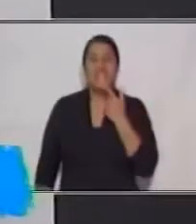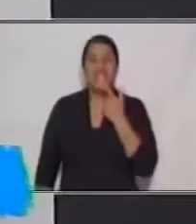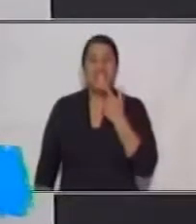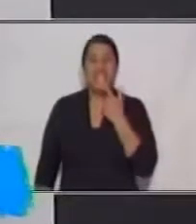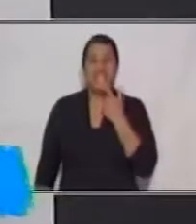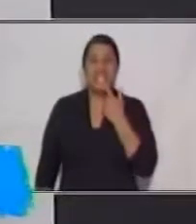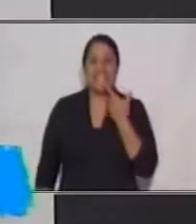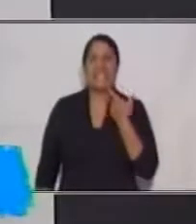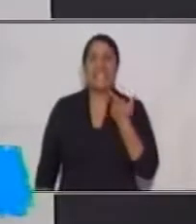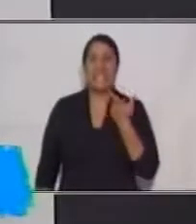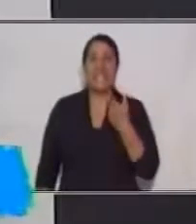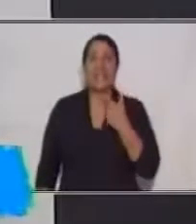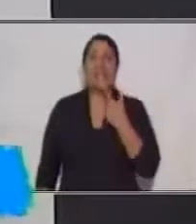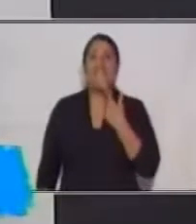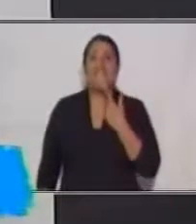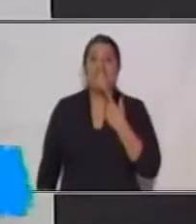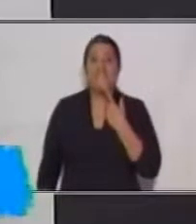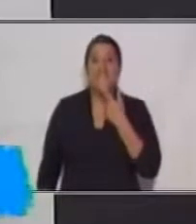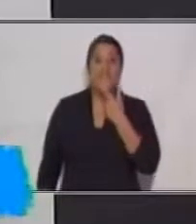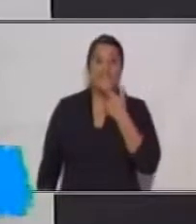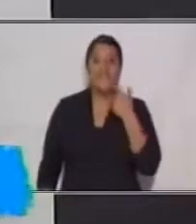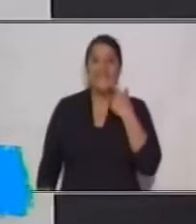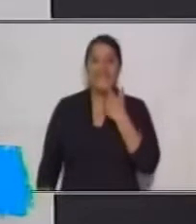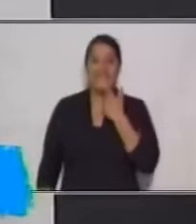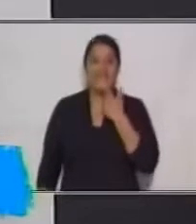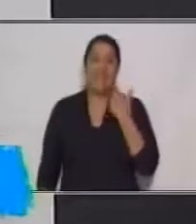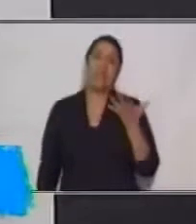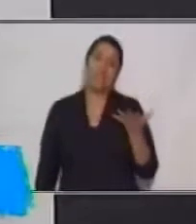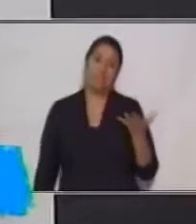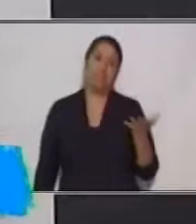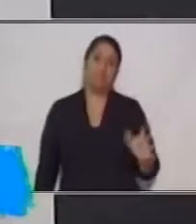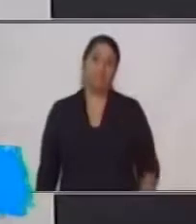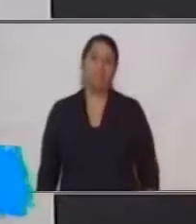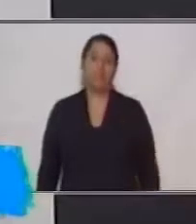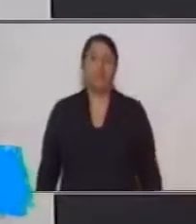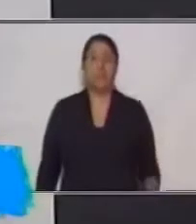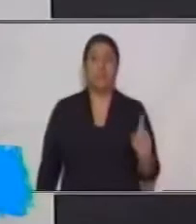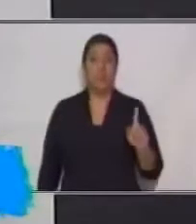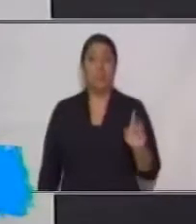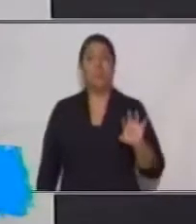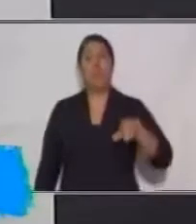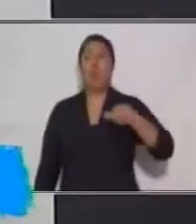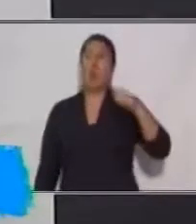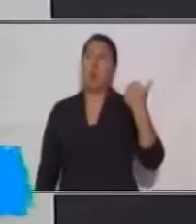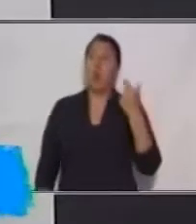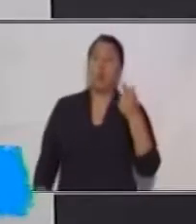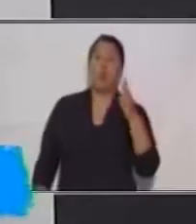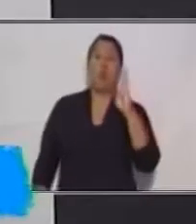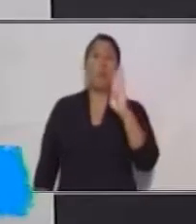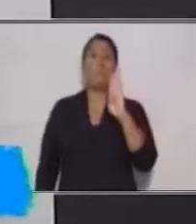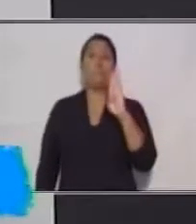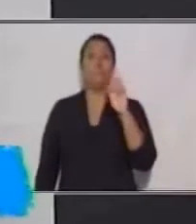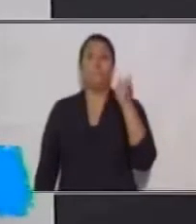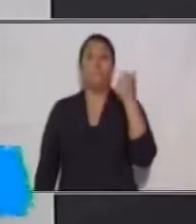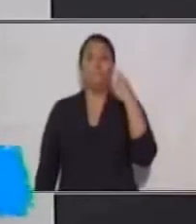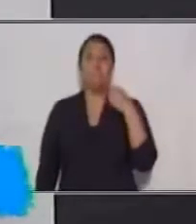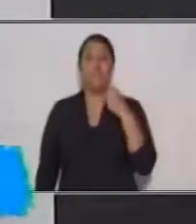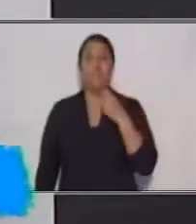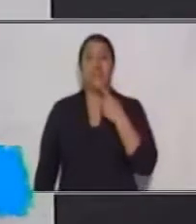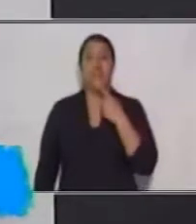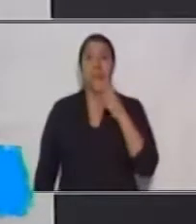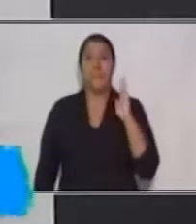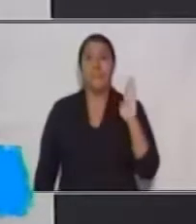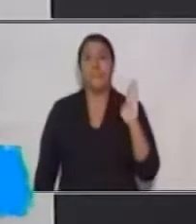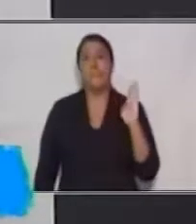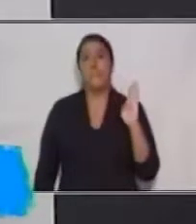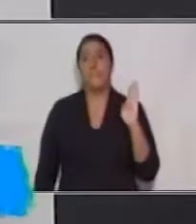están posicionados con nuestros labios inferiores. Si hablamos de vas, entonces automáticamente ya nos damos cuenta de que